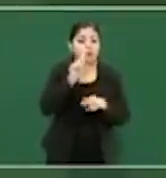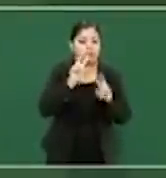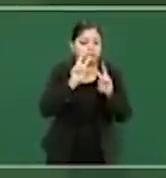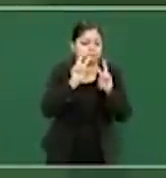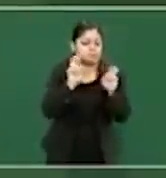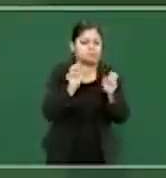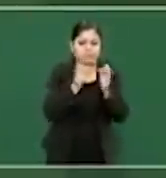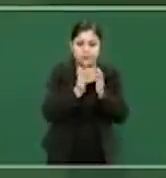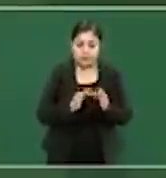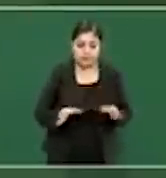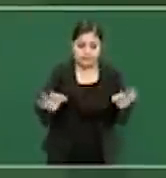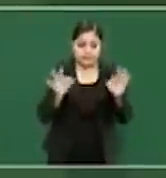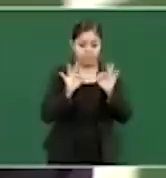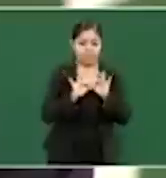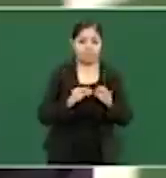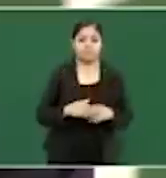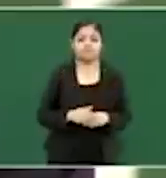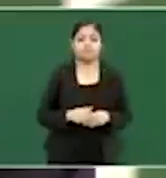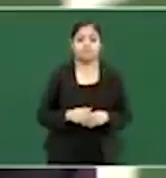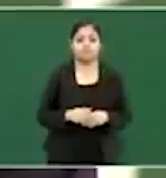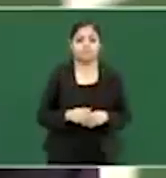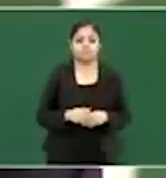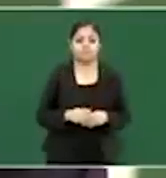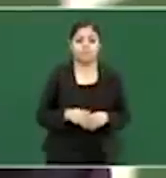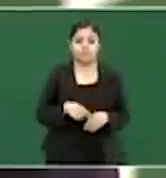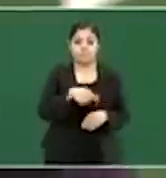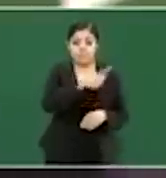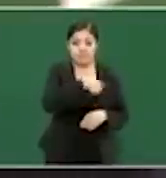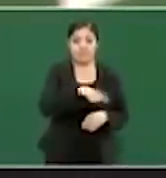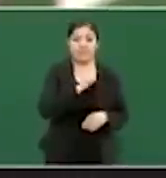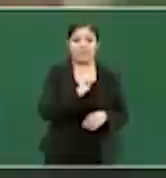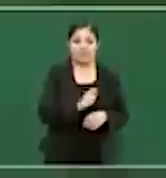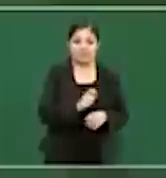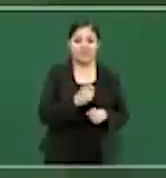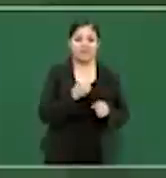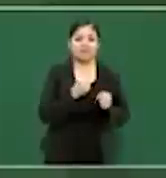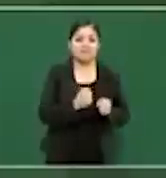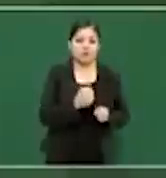interesante, la Guardia Nacional